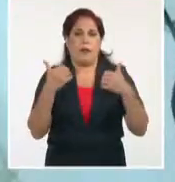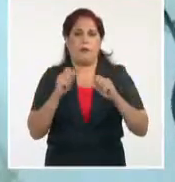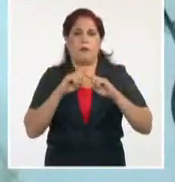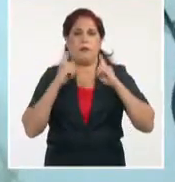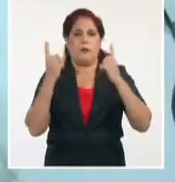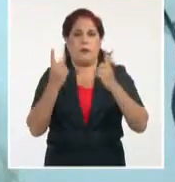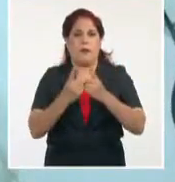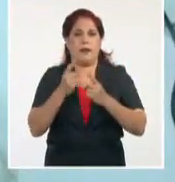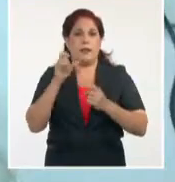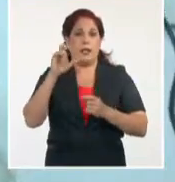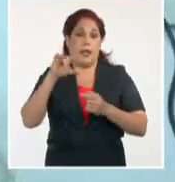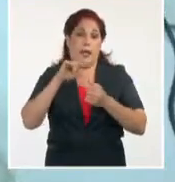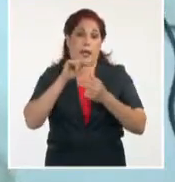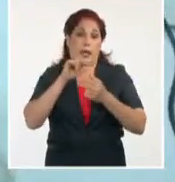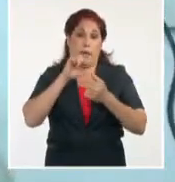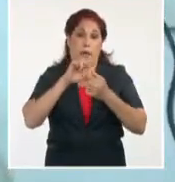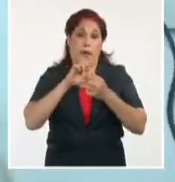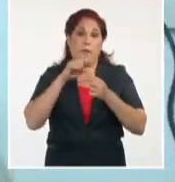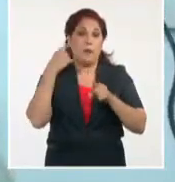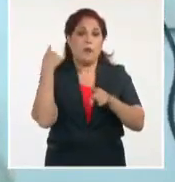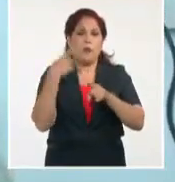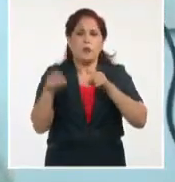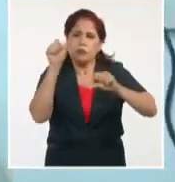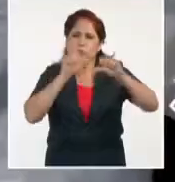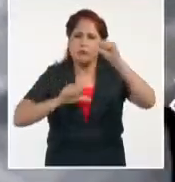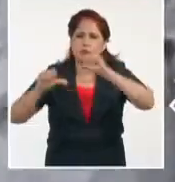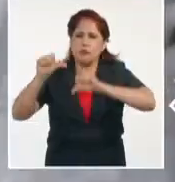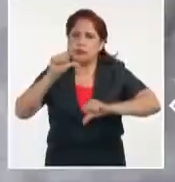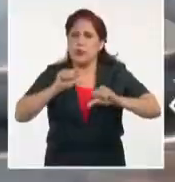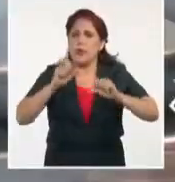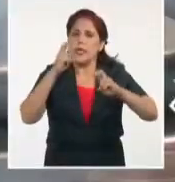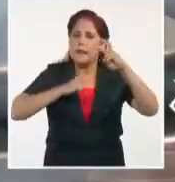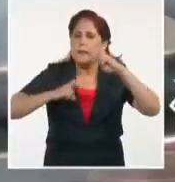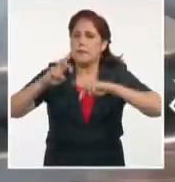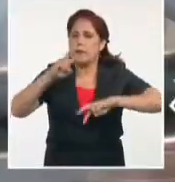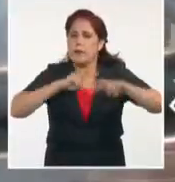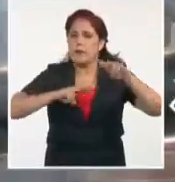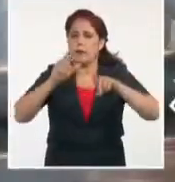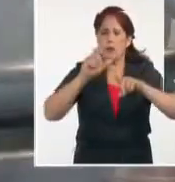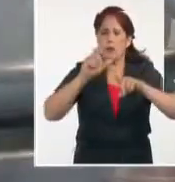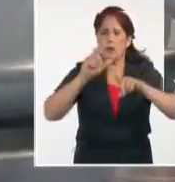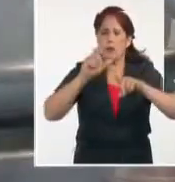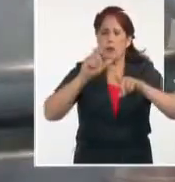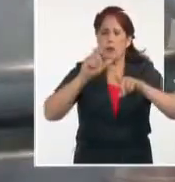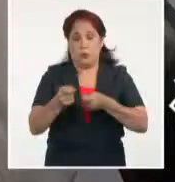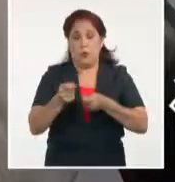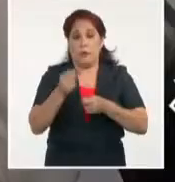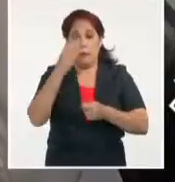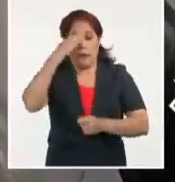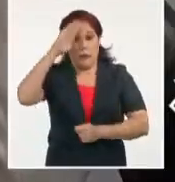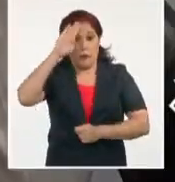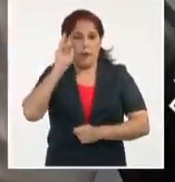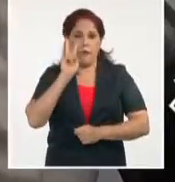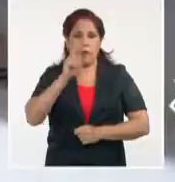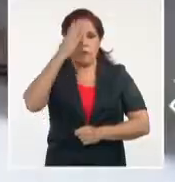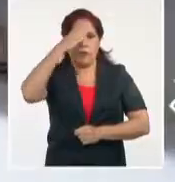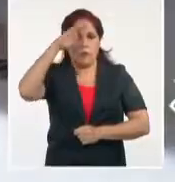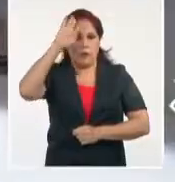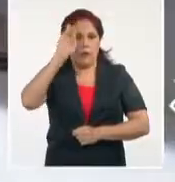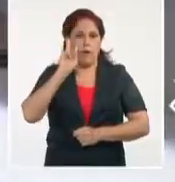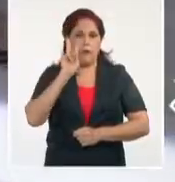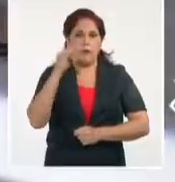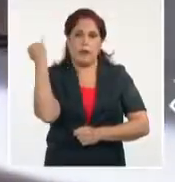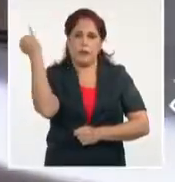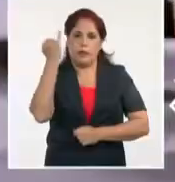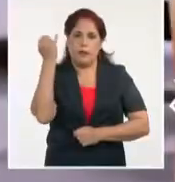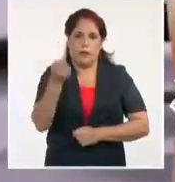y directores de investigaciones biológicas y de investigaciones agropecuarias. Cuba Internacional, Canal Caribe,